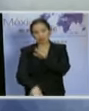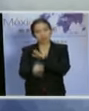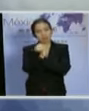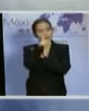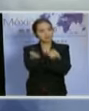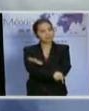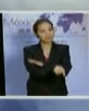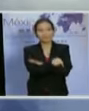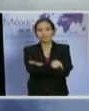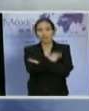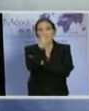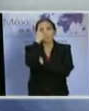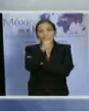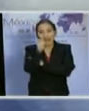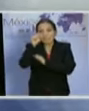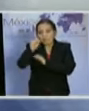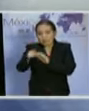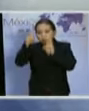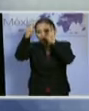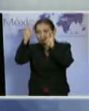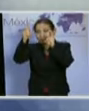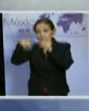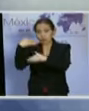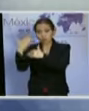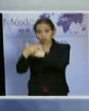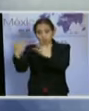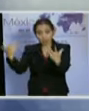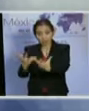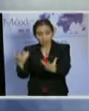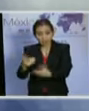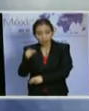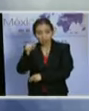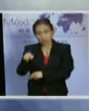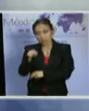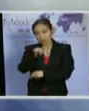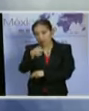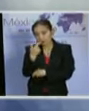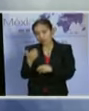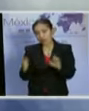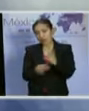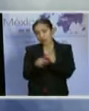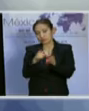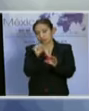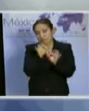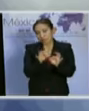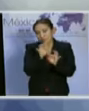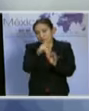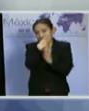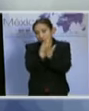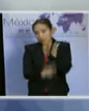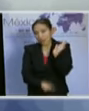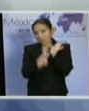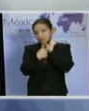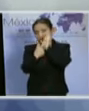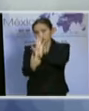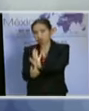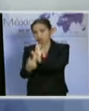fundamento para la propia agenda de desarrollo y, sin lugar a dudas, va a ser uno de los elementos nucleares del programa que